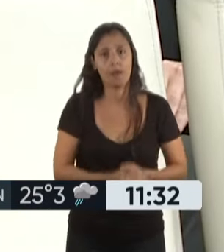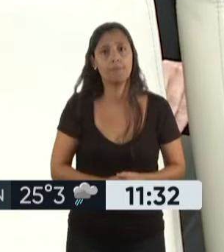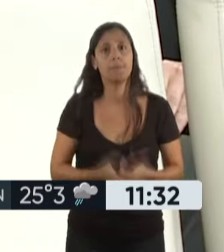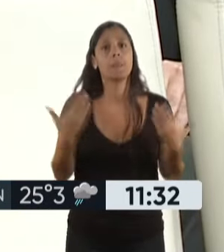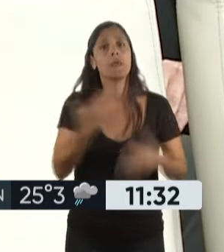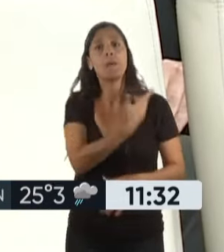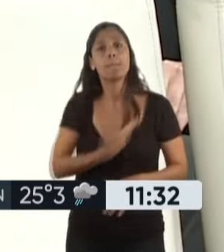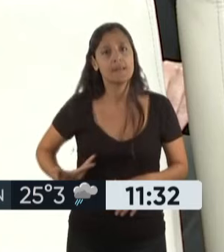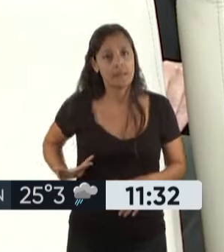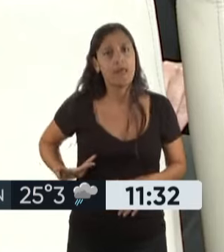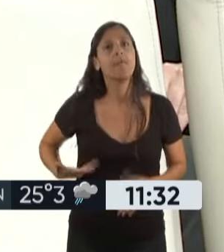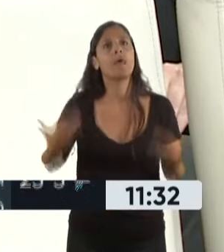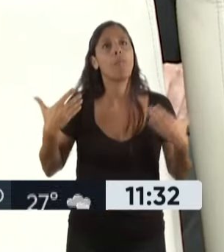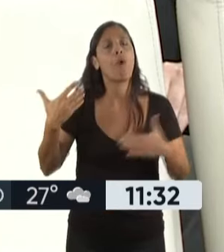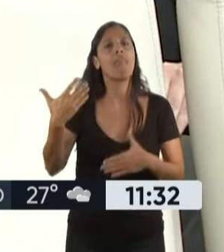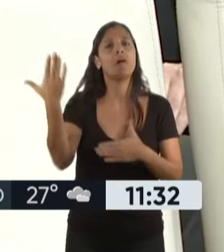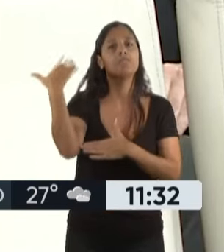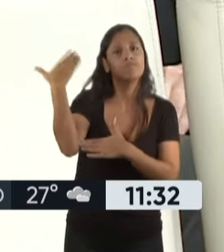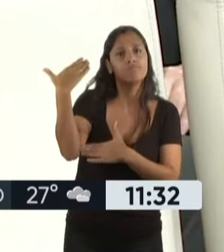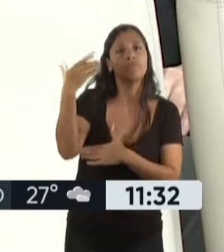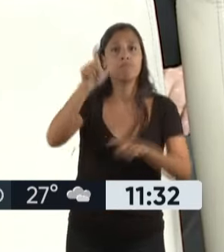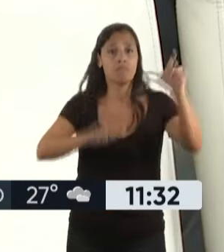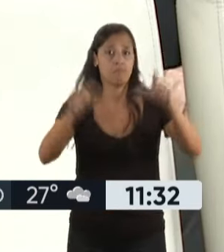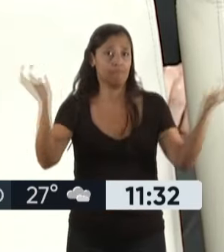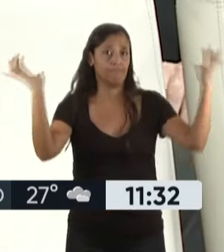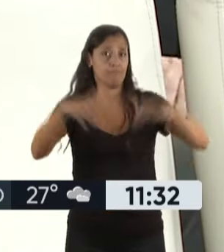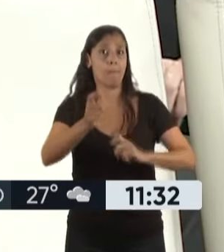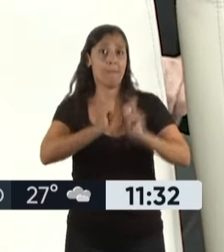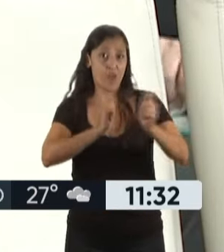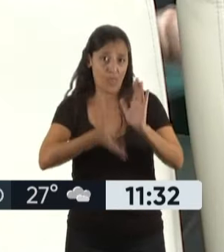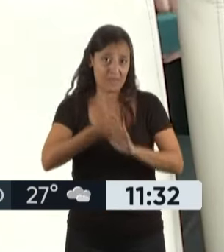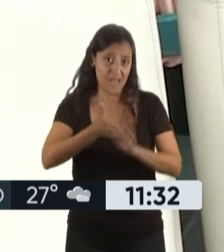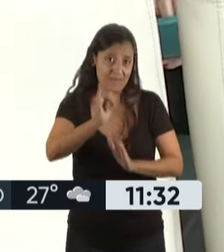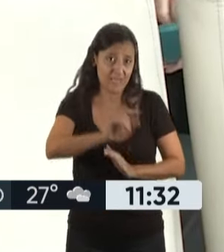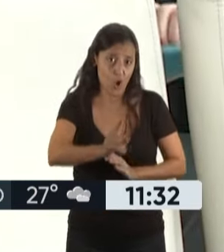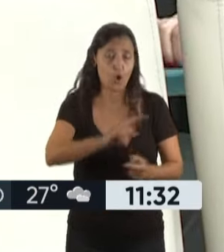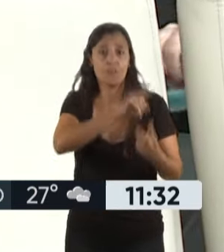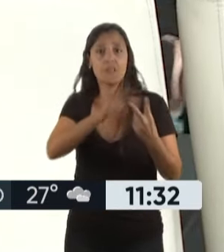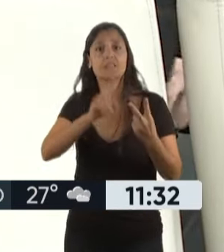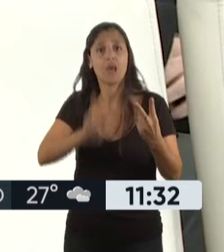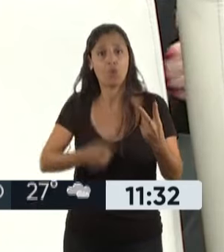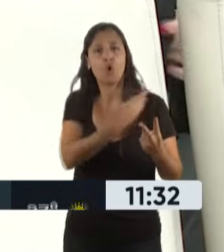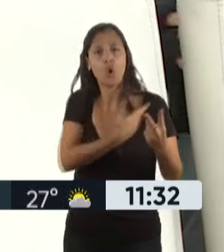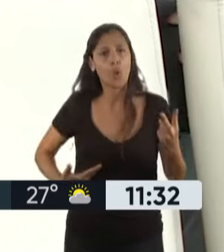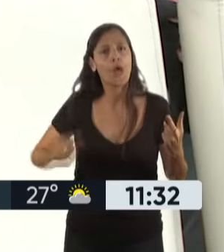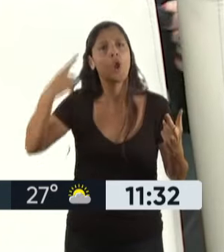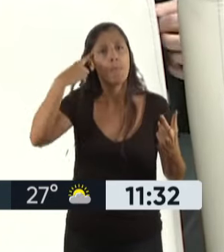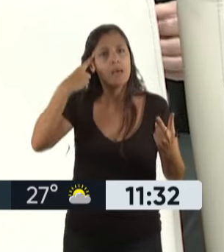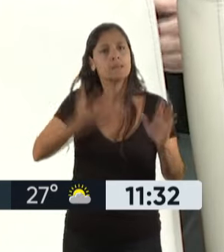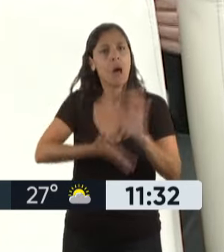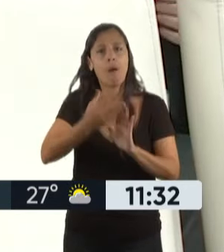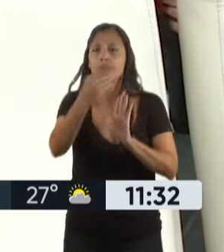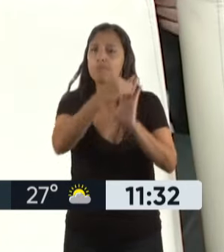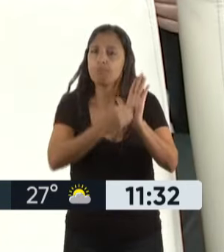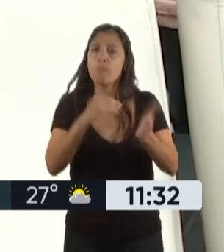que el presidente de una conferencia de prensa con los acreditados y segundo el gobierno piensa en agregar medidas